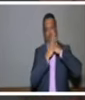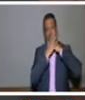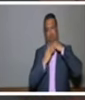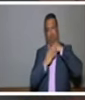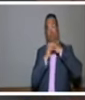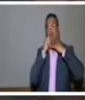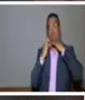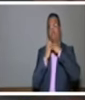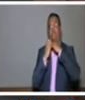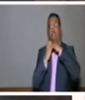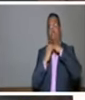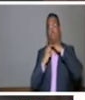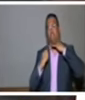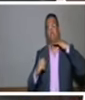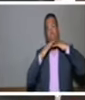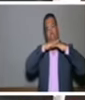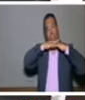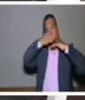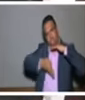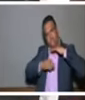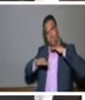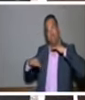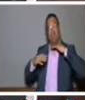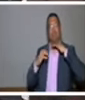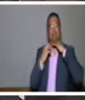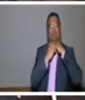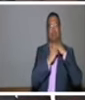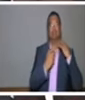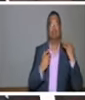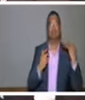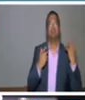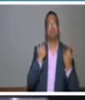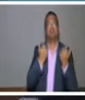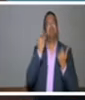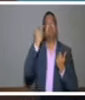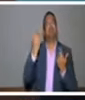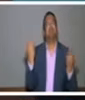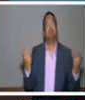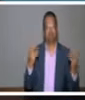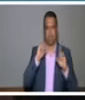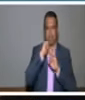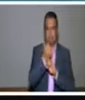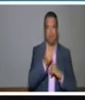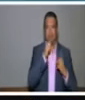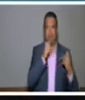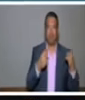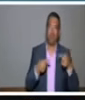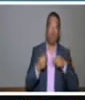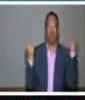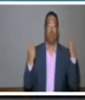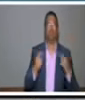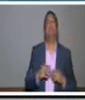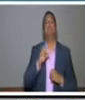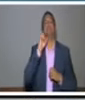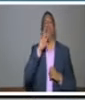sin contaminación y sin perjudicar el ambiente? Mire, yo creo que acaba de atarme el ambiente a la